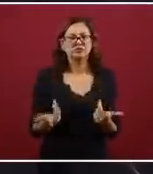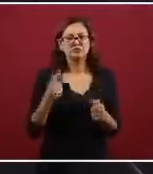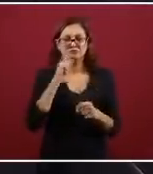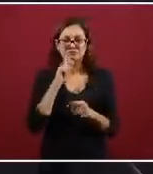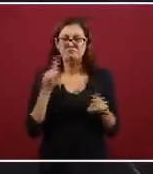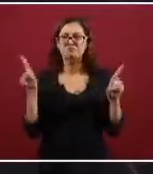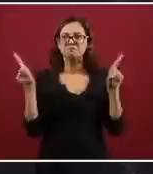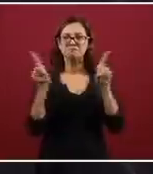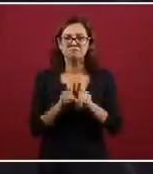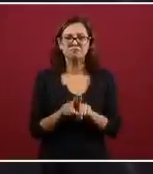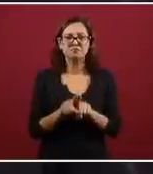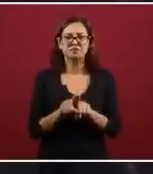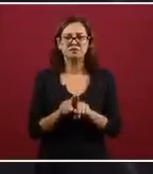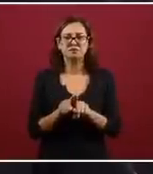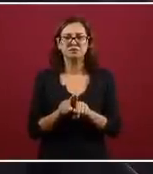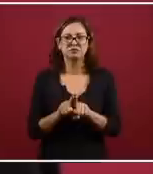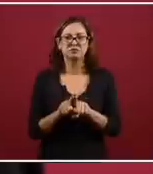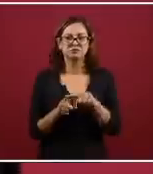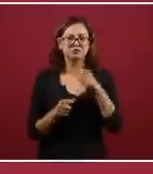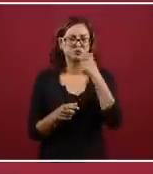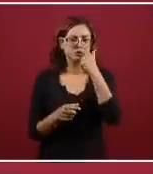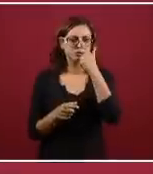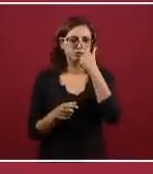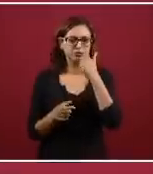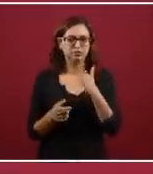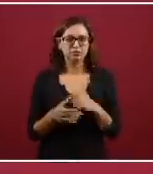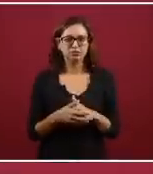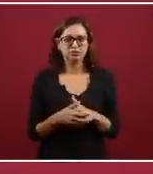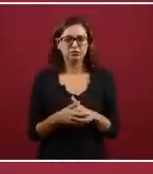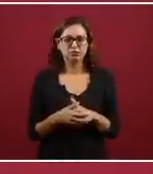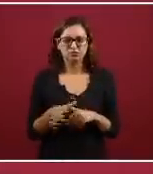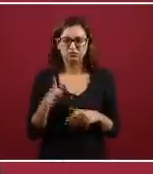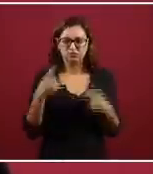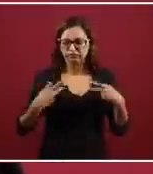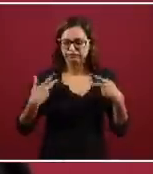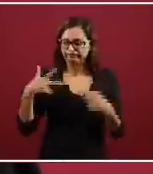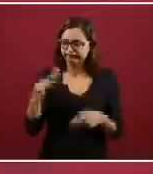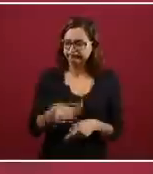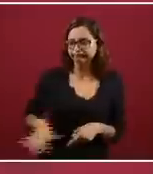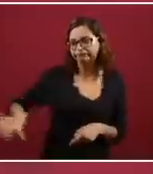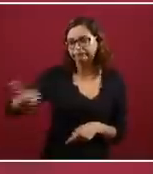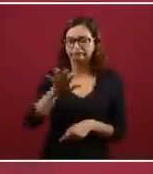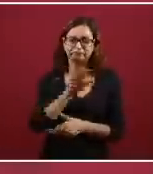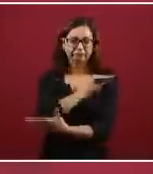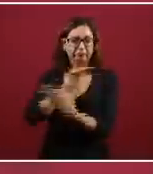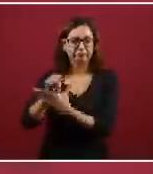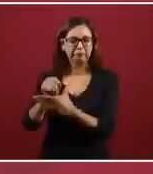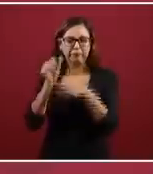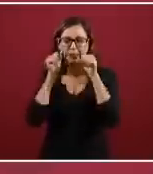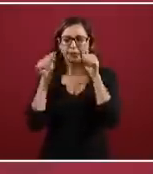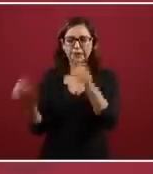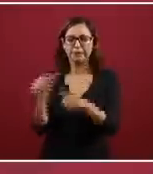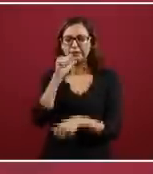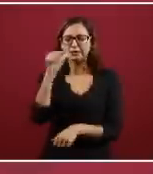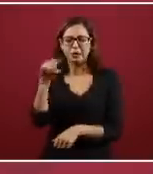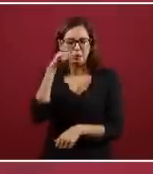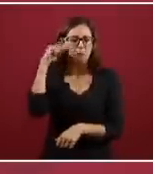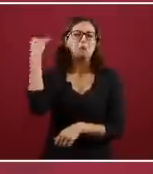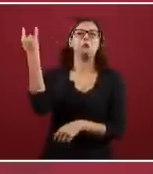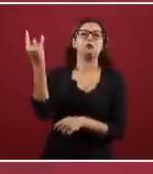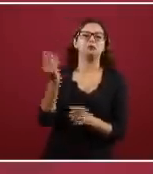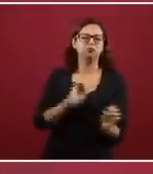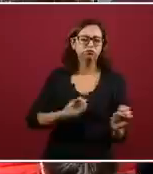producto de que no se pensó en el pueblo, se le dio la espalda al pueblo, se le dio la espalda a los